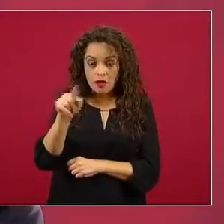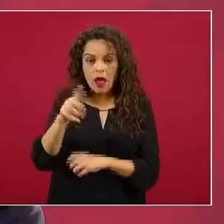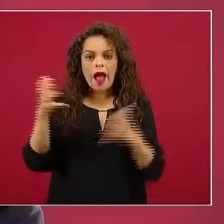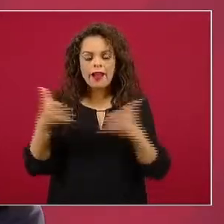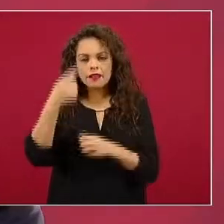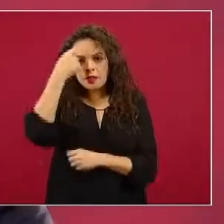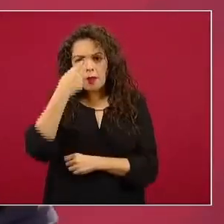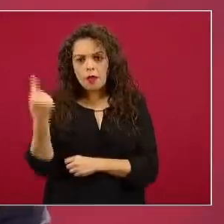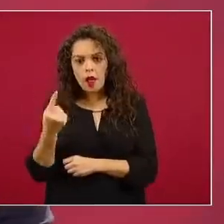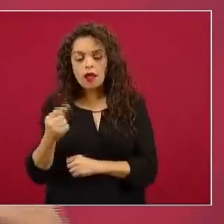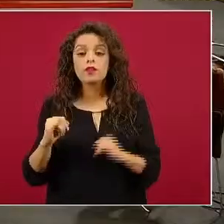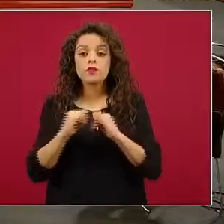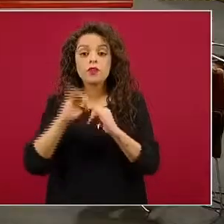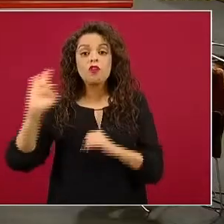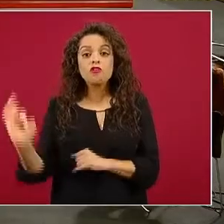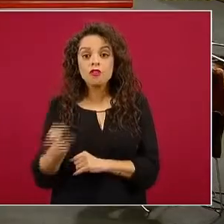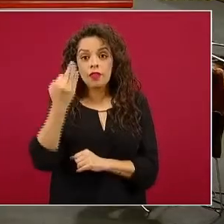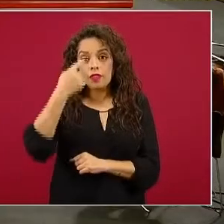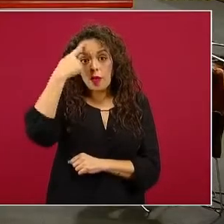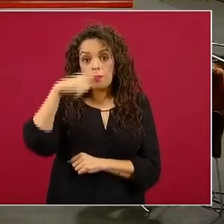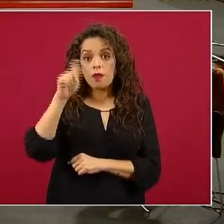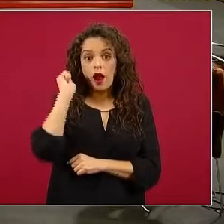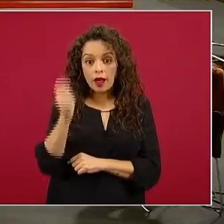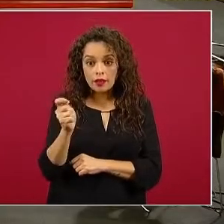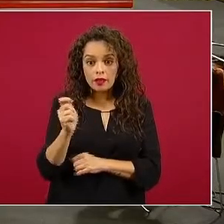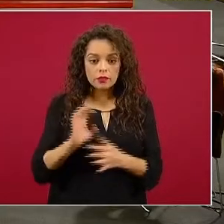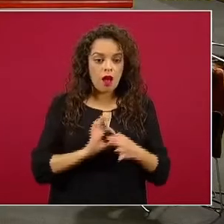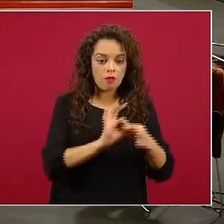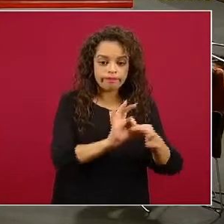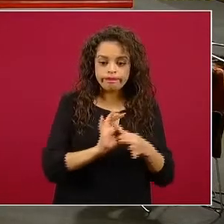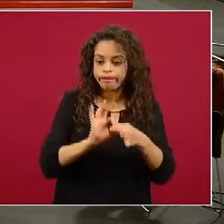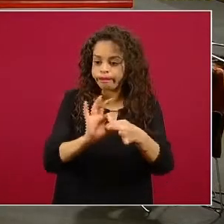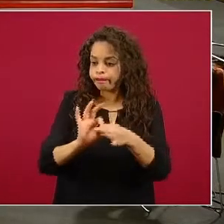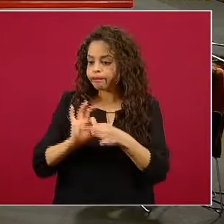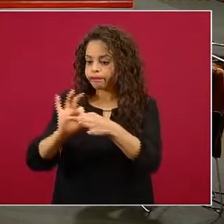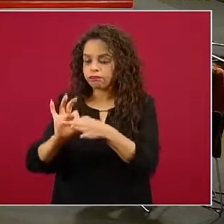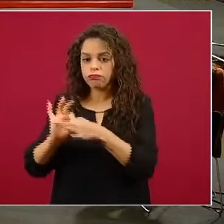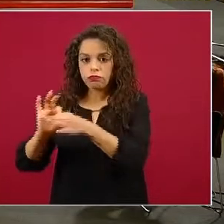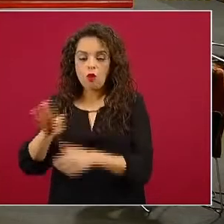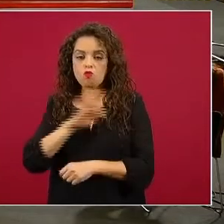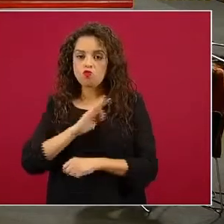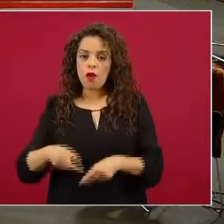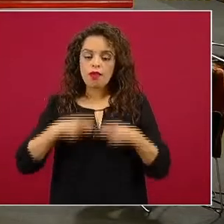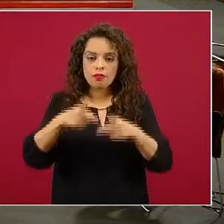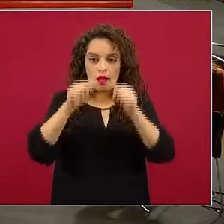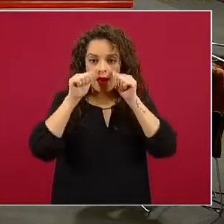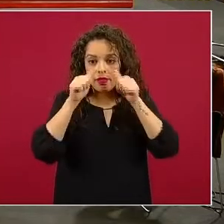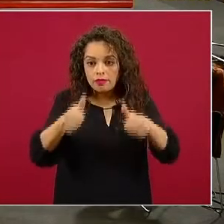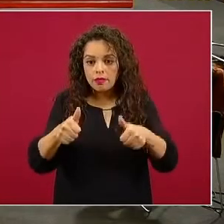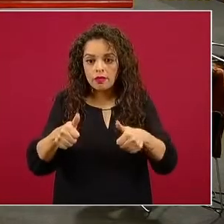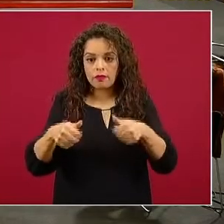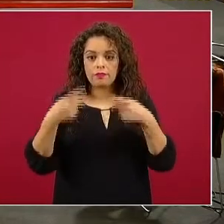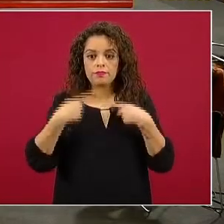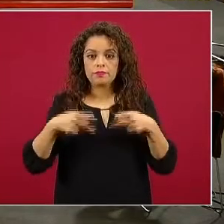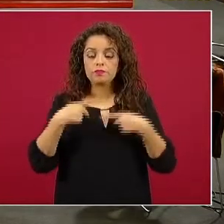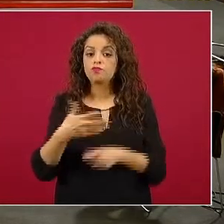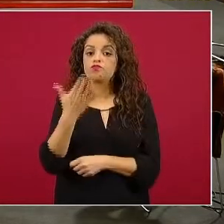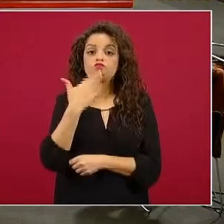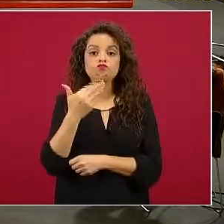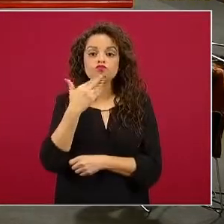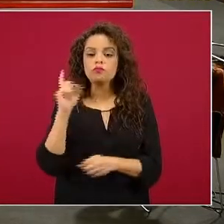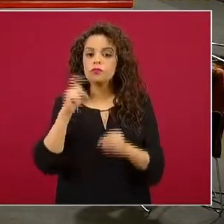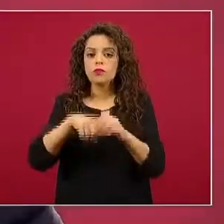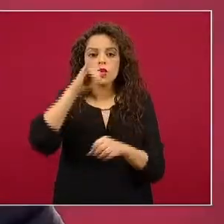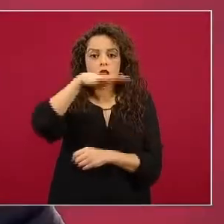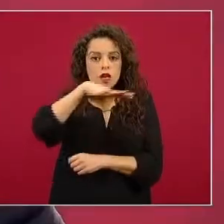como una institución federal para armonizar las capacidades de atención a las personas no derechohabientes de la Seguridad